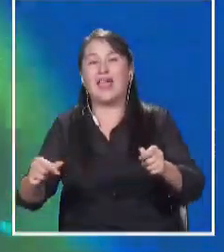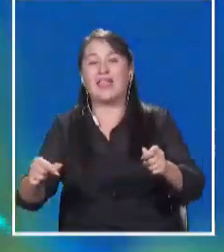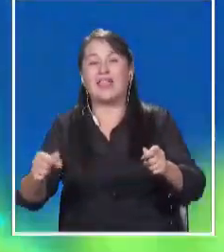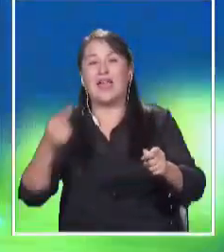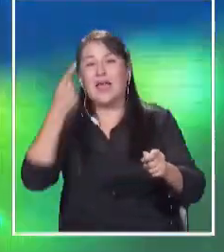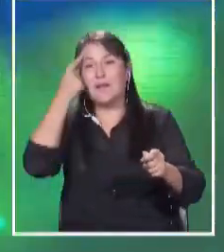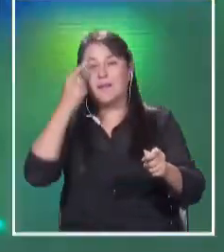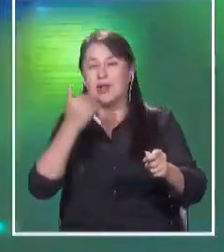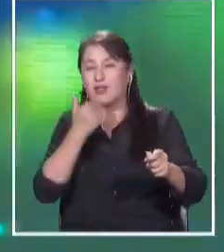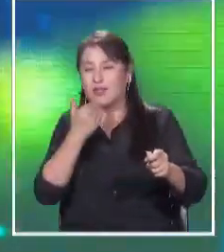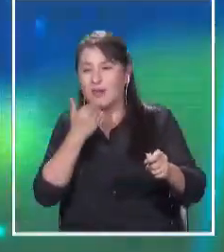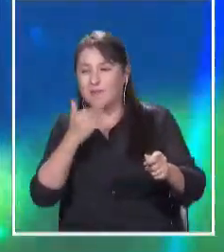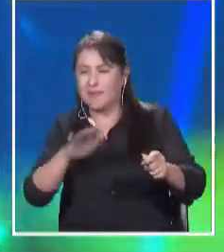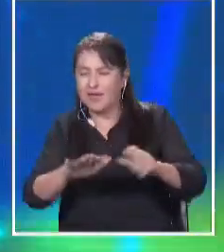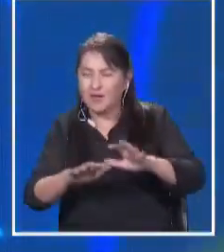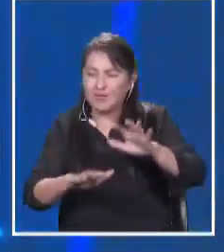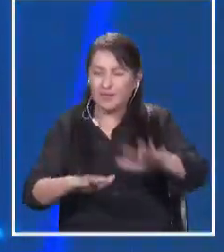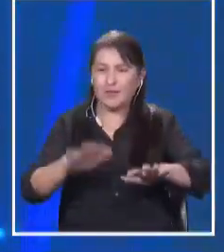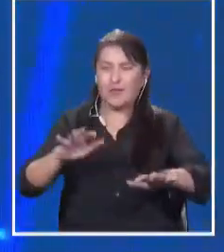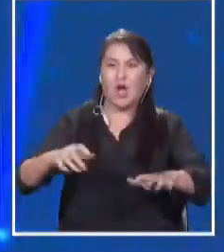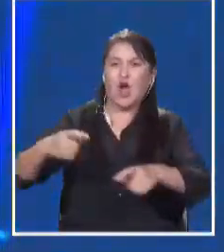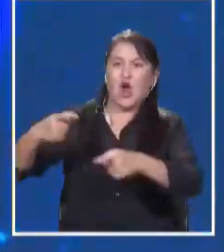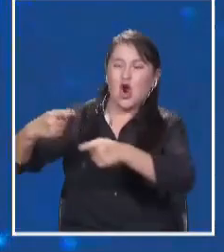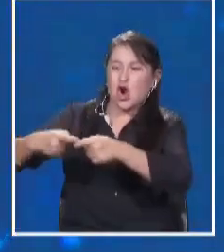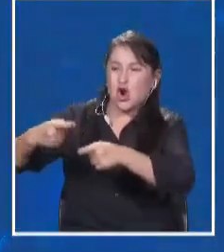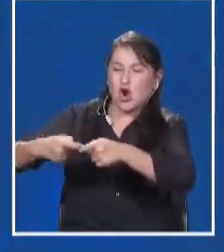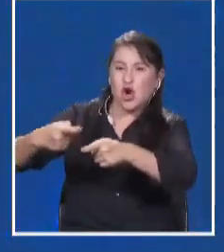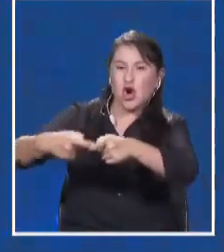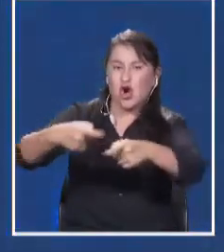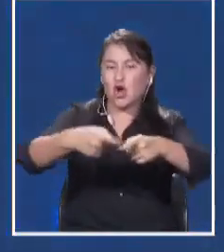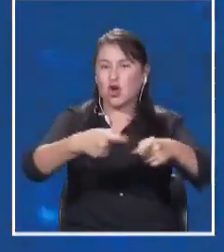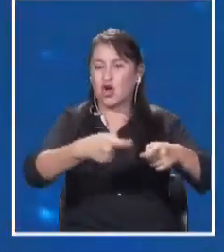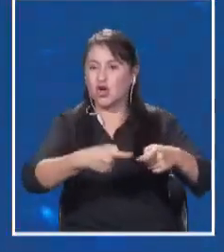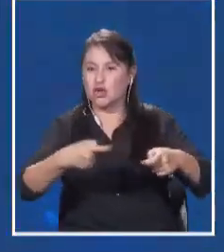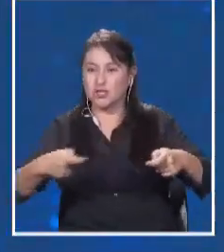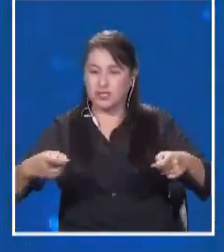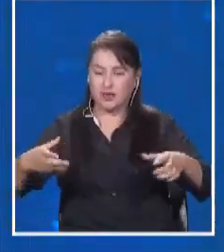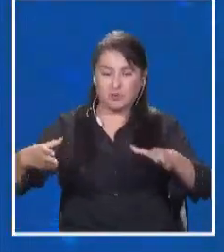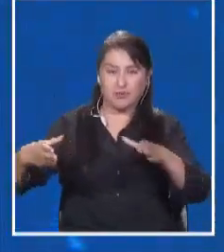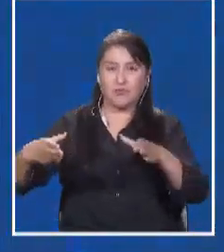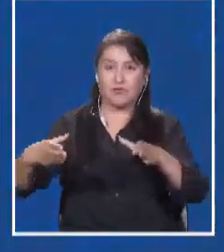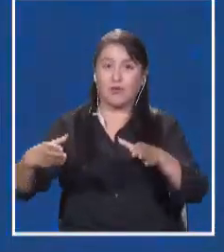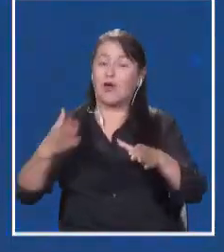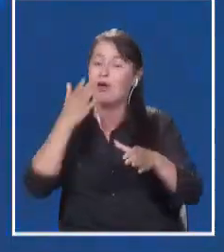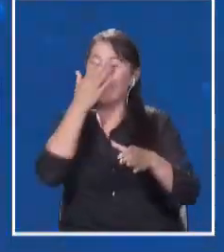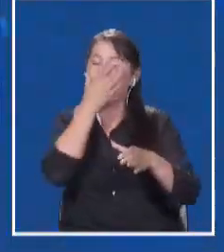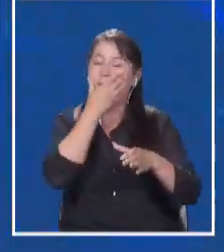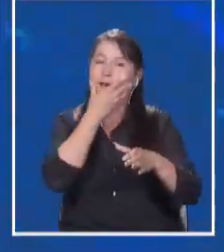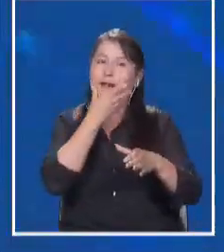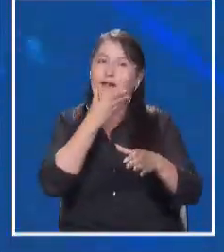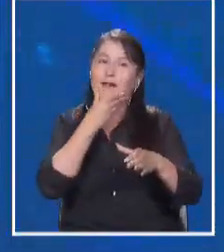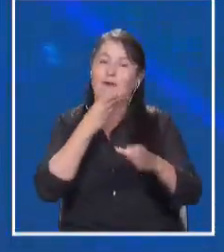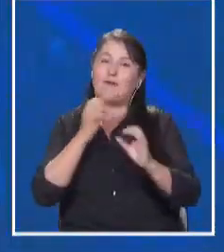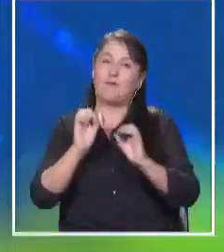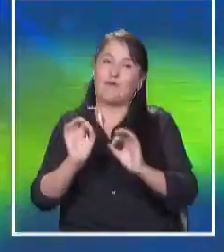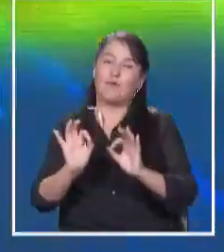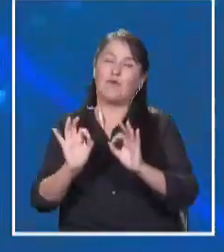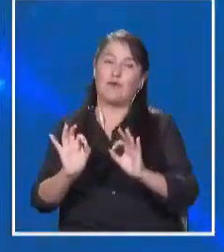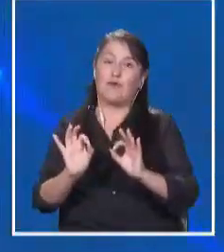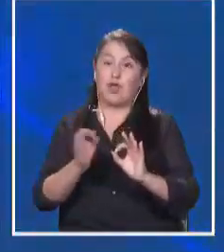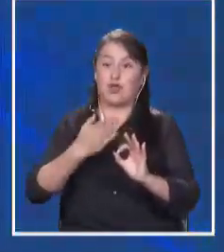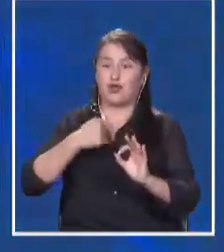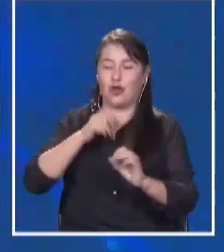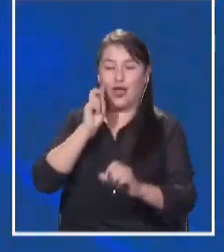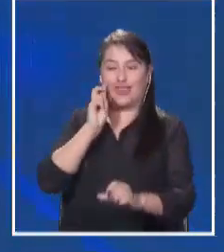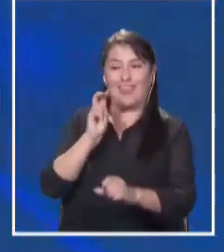paredes rocosas, acantilados, de una maravilla increíble. ¿ya? Y fuimos testigos por primera